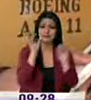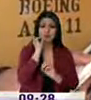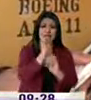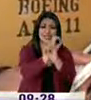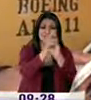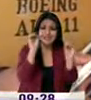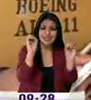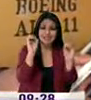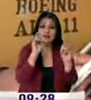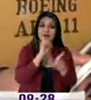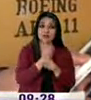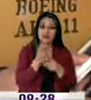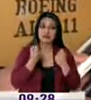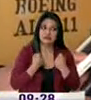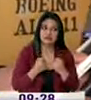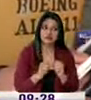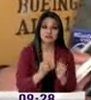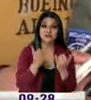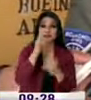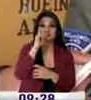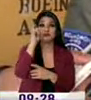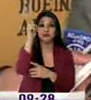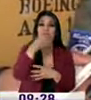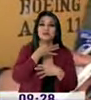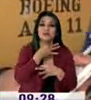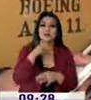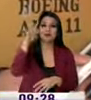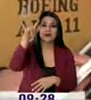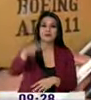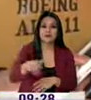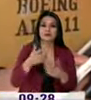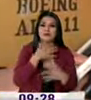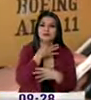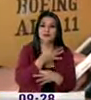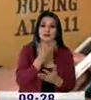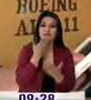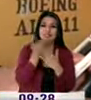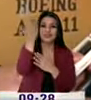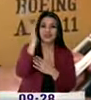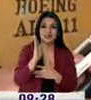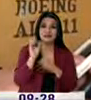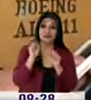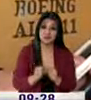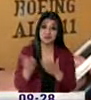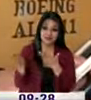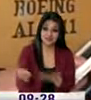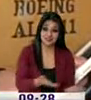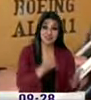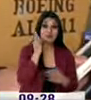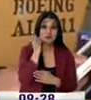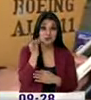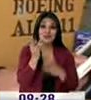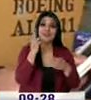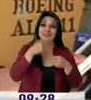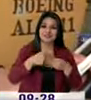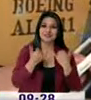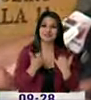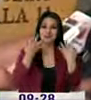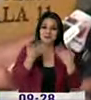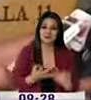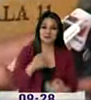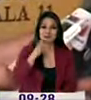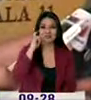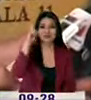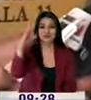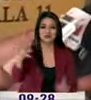ahí decidí entrar, pero más que todo es un sueño, siempre me ha gustado los aviones y volar. Y gracias a Dios se permitió ingresar a la Fuerza Aérea y estoy cumpliendo mi